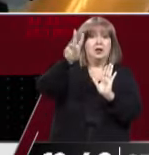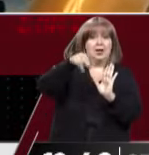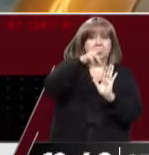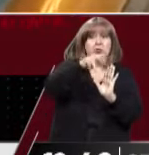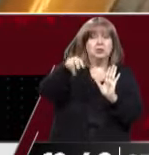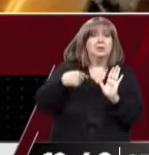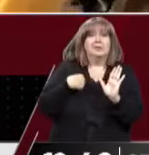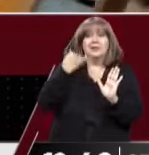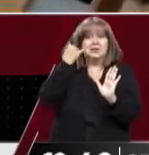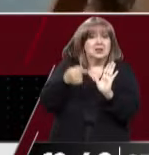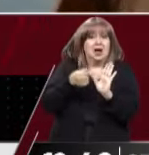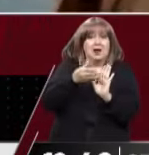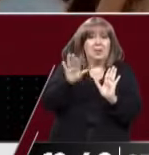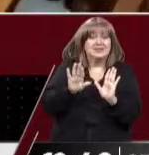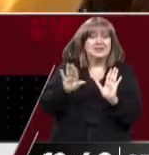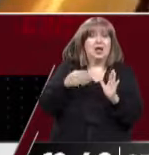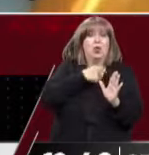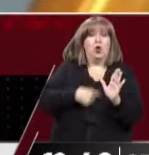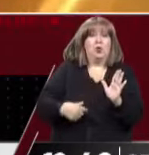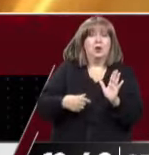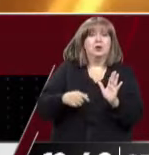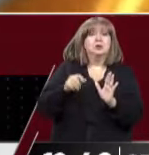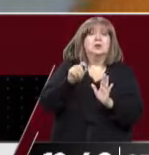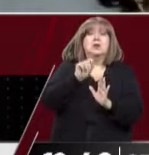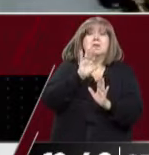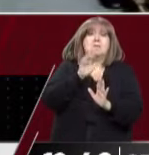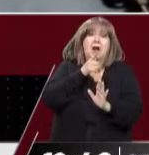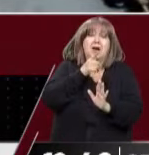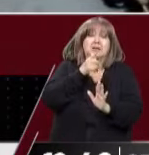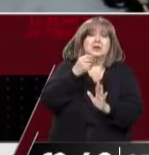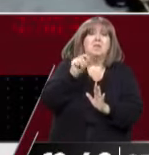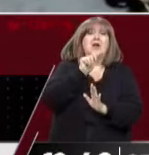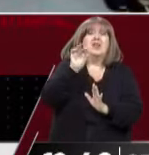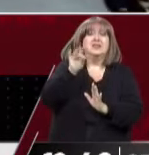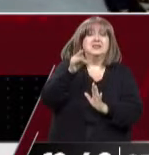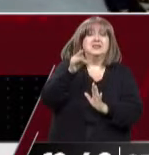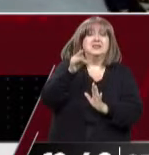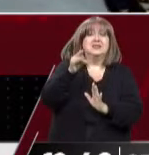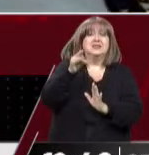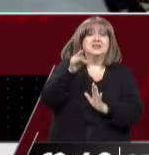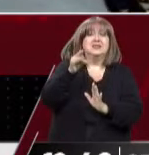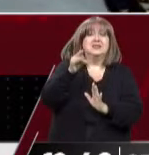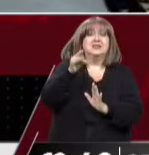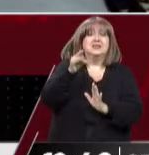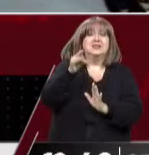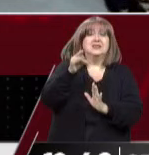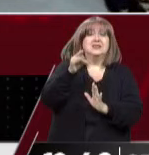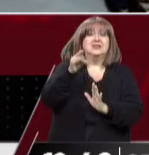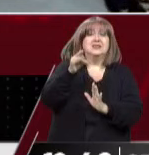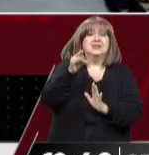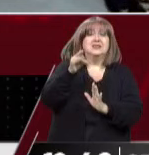el reclamo Y en diciembre estaría saliendo Este primer pago y estamos trabajando para que